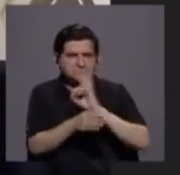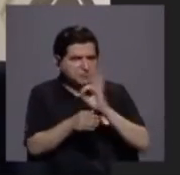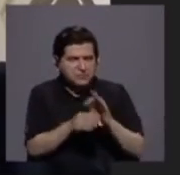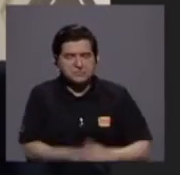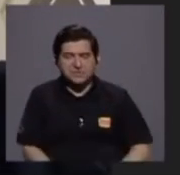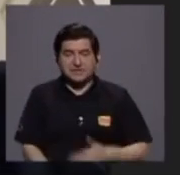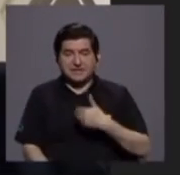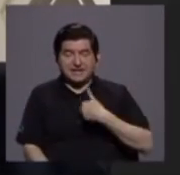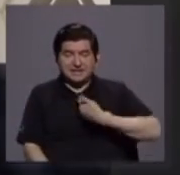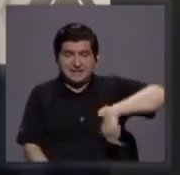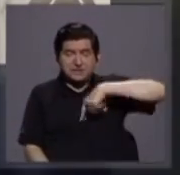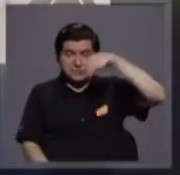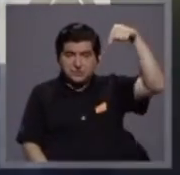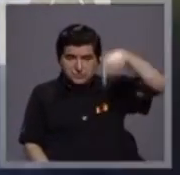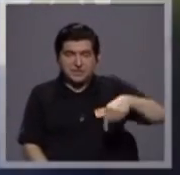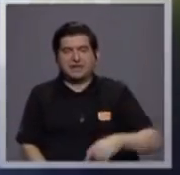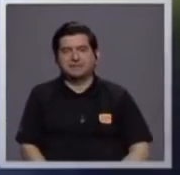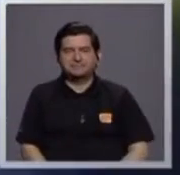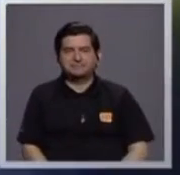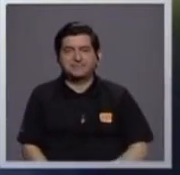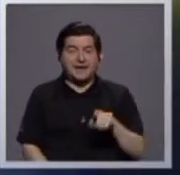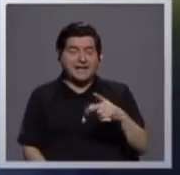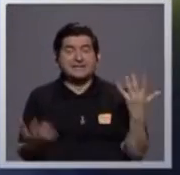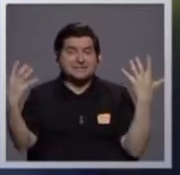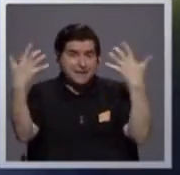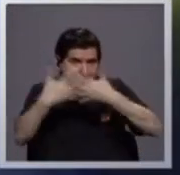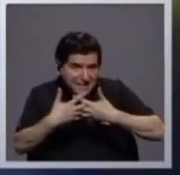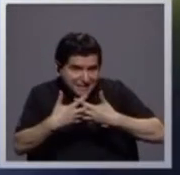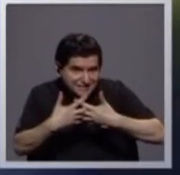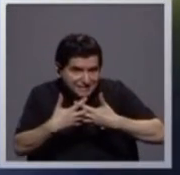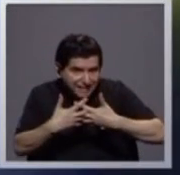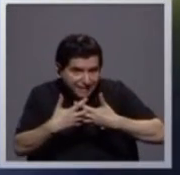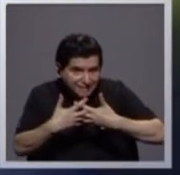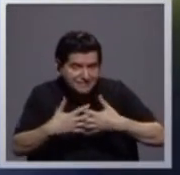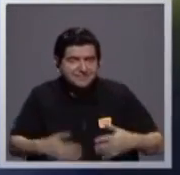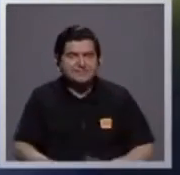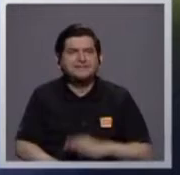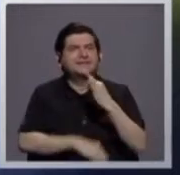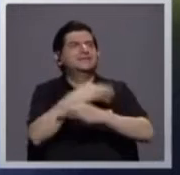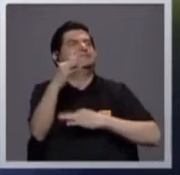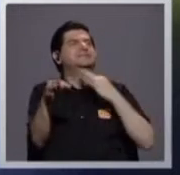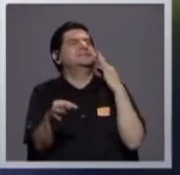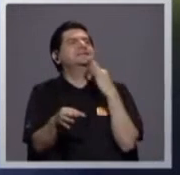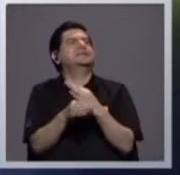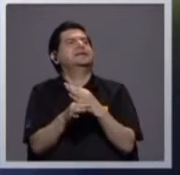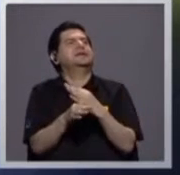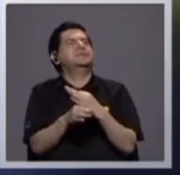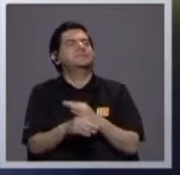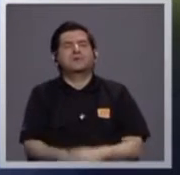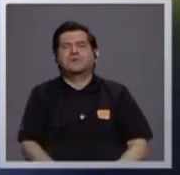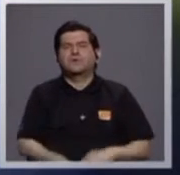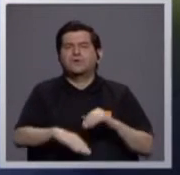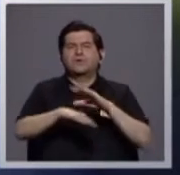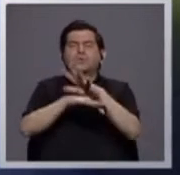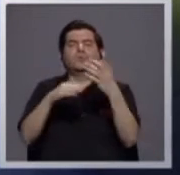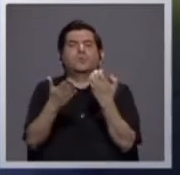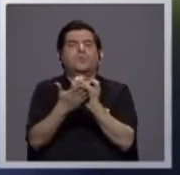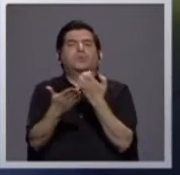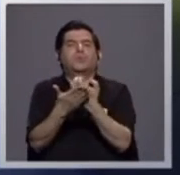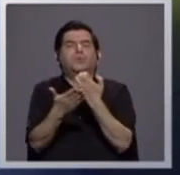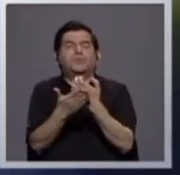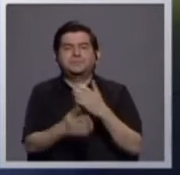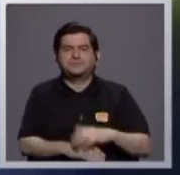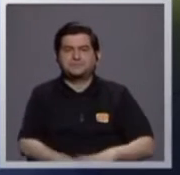como el que tenemos hoy en día. Entonces es una mezcla, Juan Rafael, tipo consecuencias económicas,